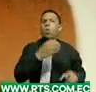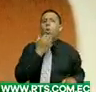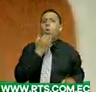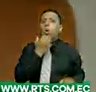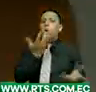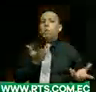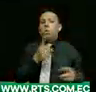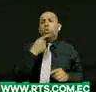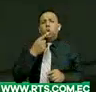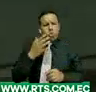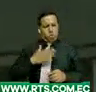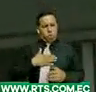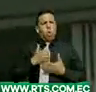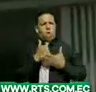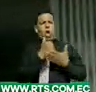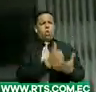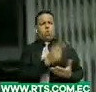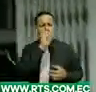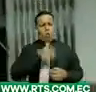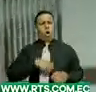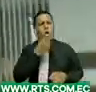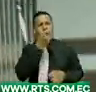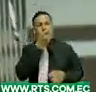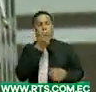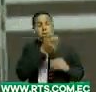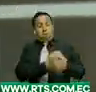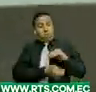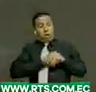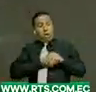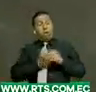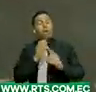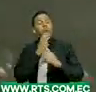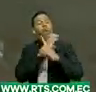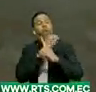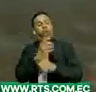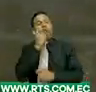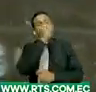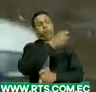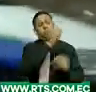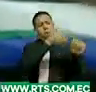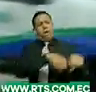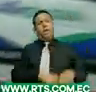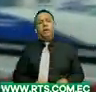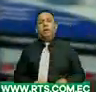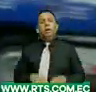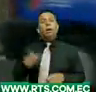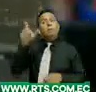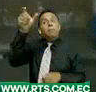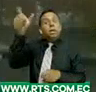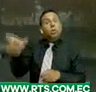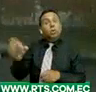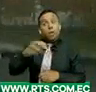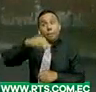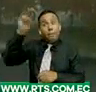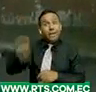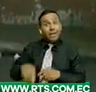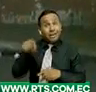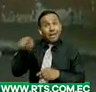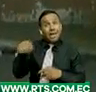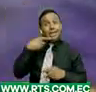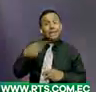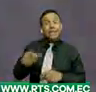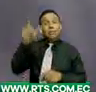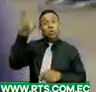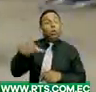estaría laborando en un subcentro de salud en Guayaquil es quien ofrece sacar el carné de discapacidad pagando $3,500. Y